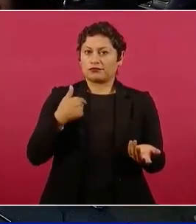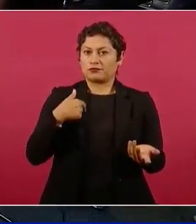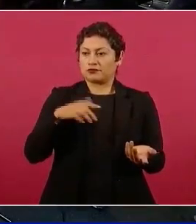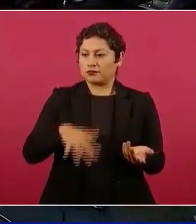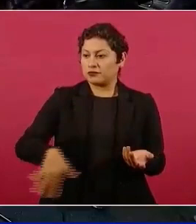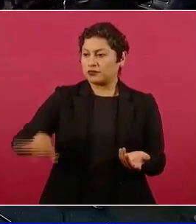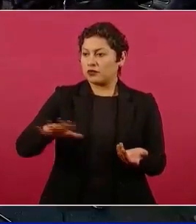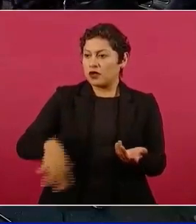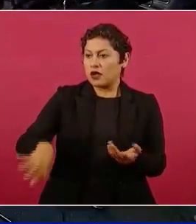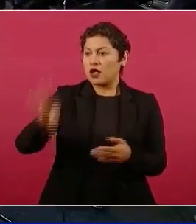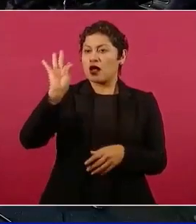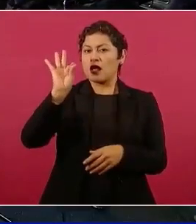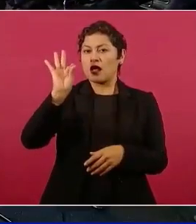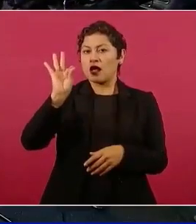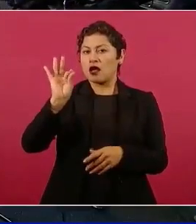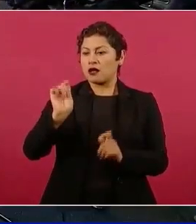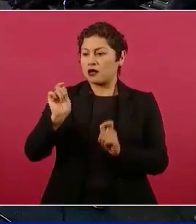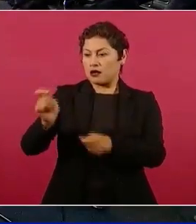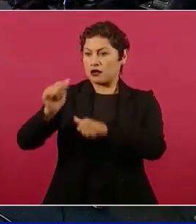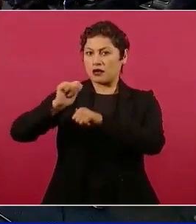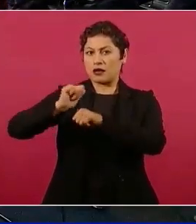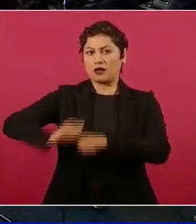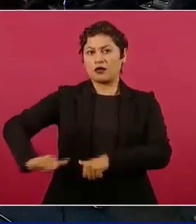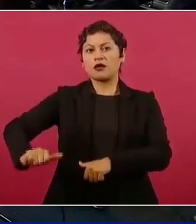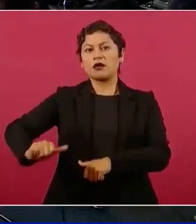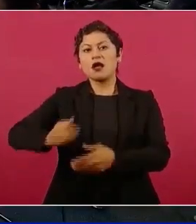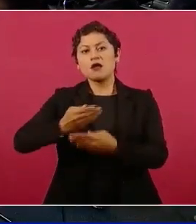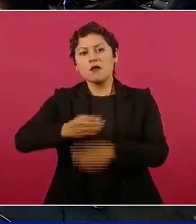para el Banco de México?